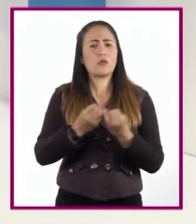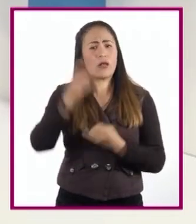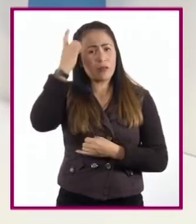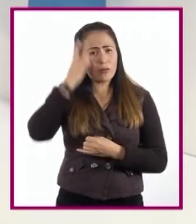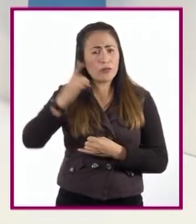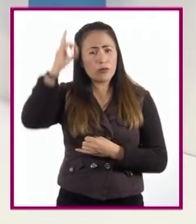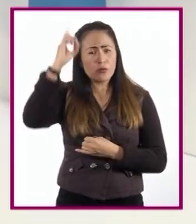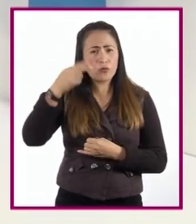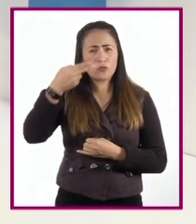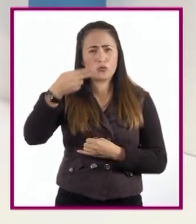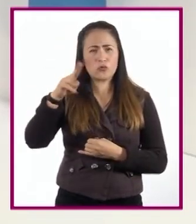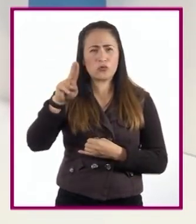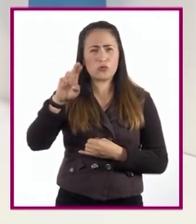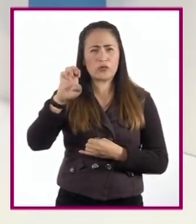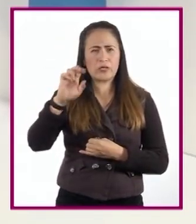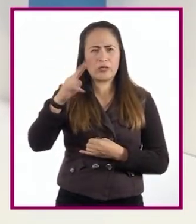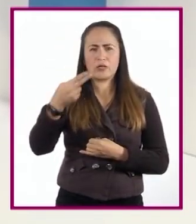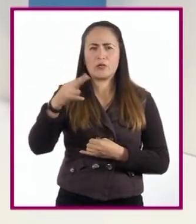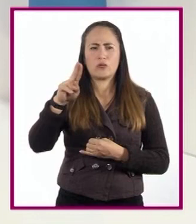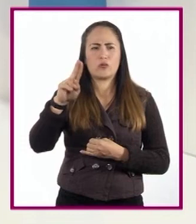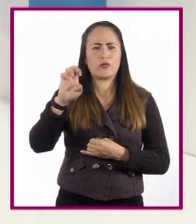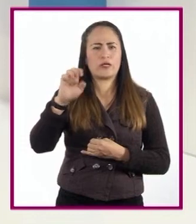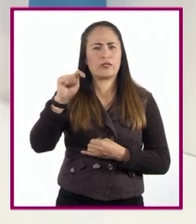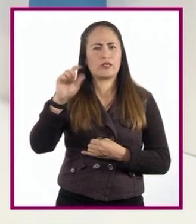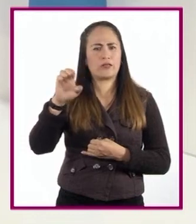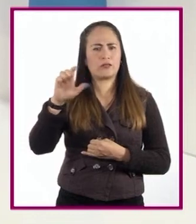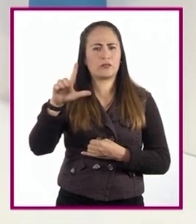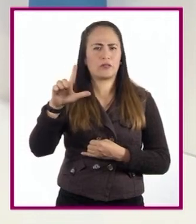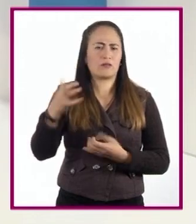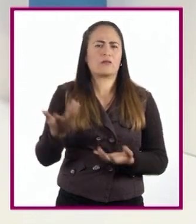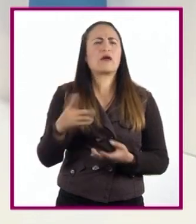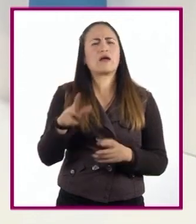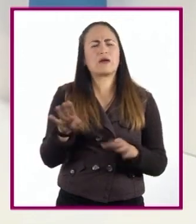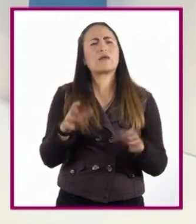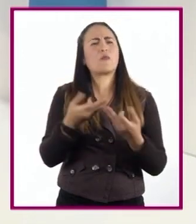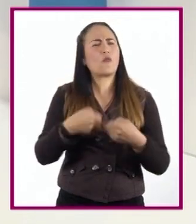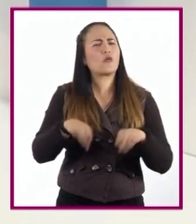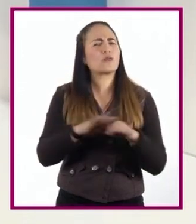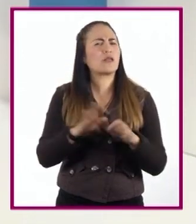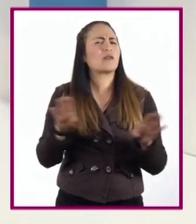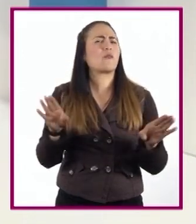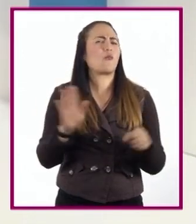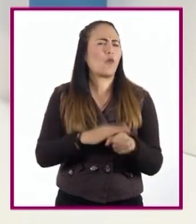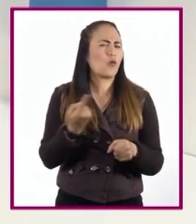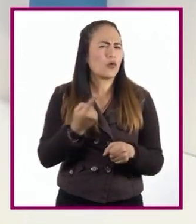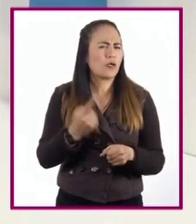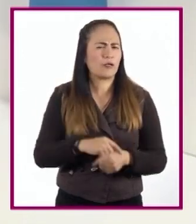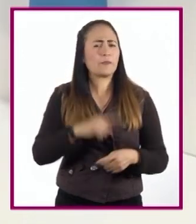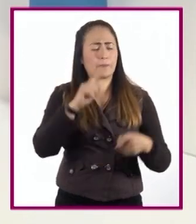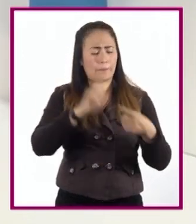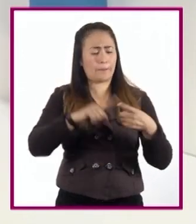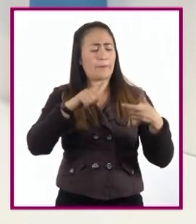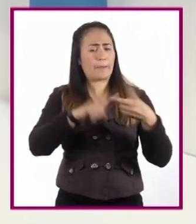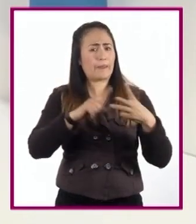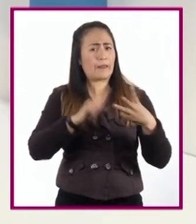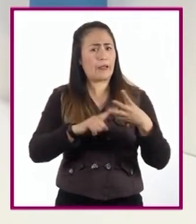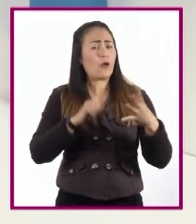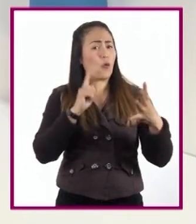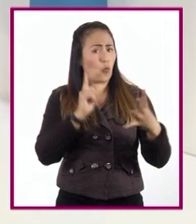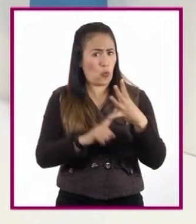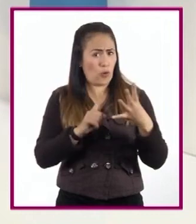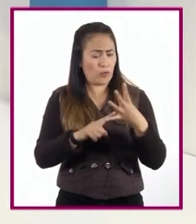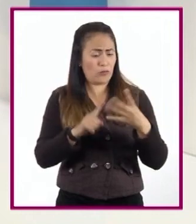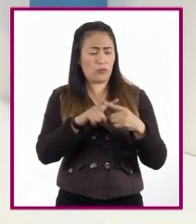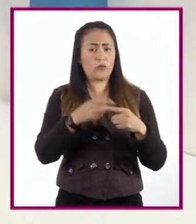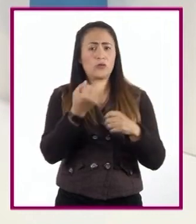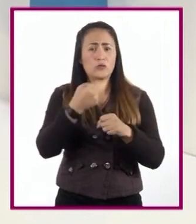Huehueteotl? Para resolver estas preguntas nos acercaremos, de manera general, a 4 ámbitos de estudio: el